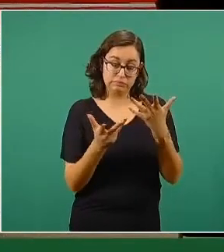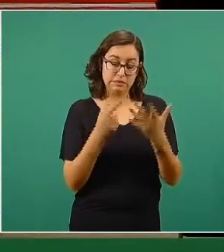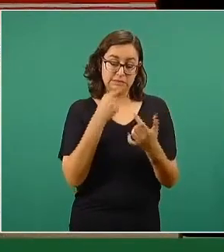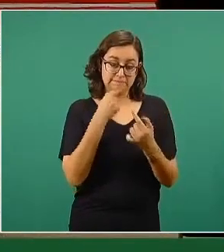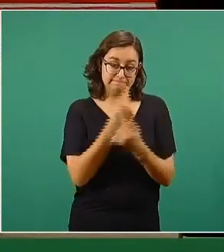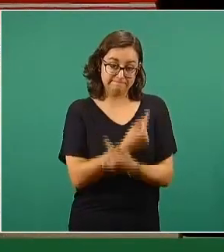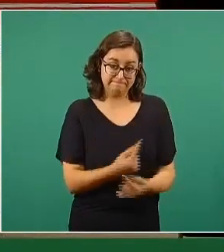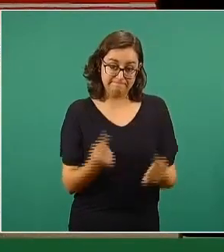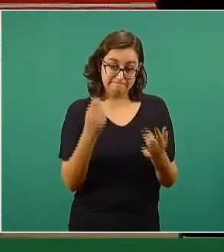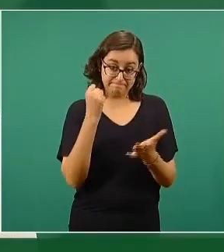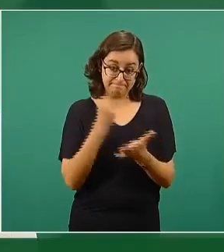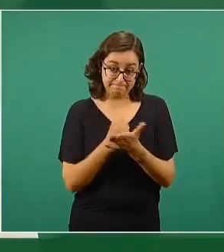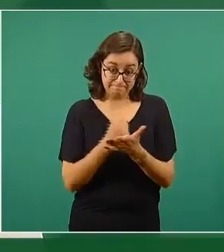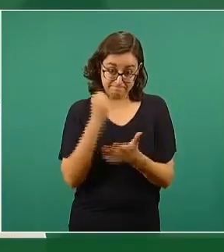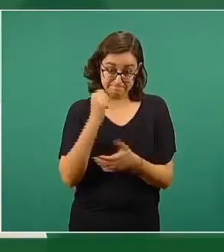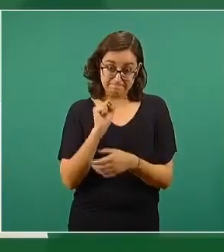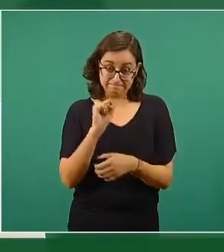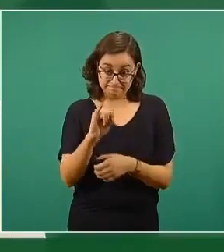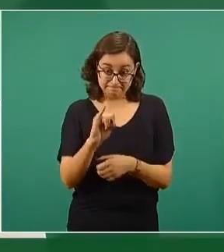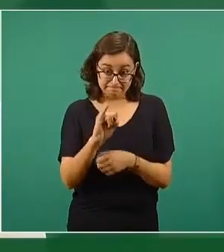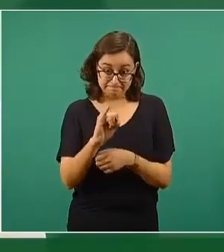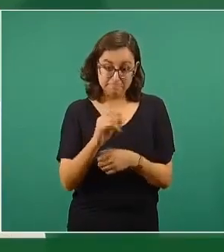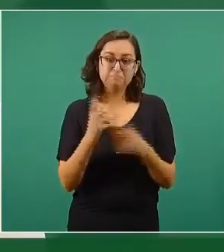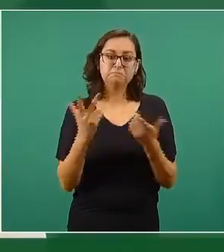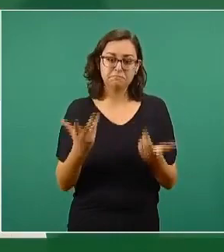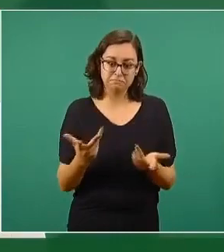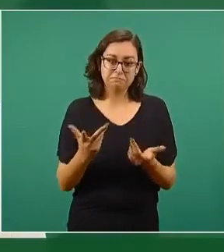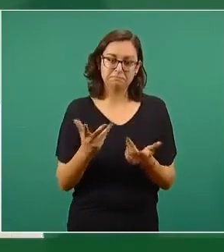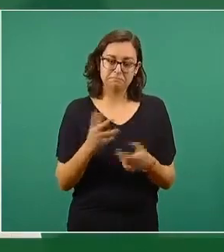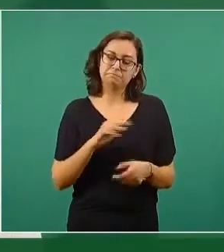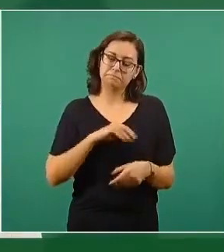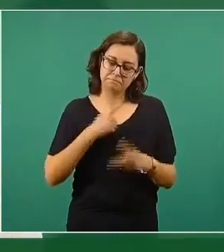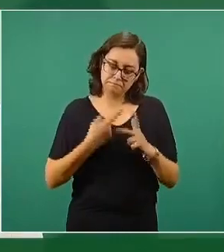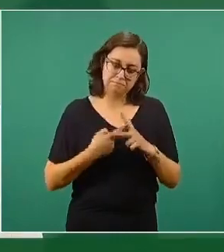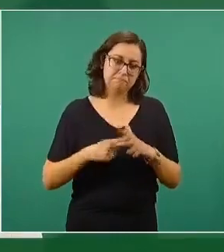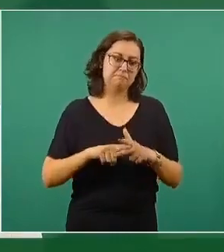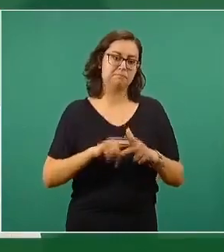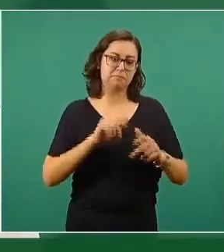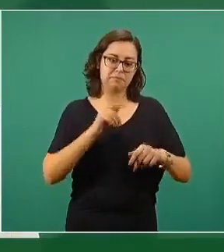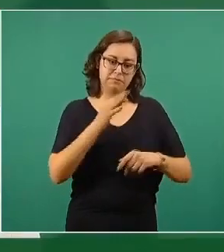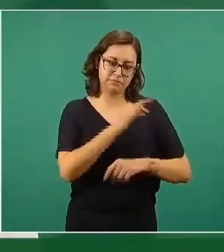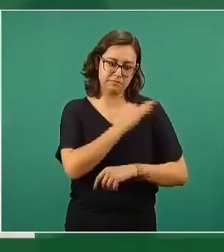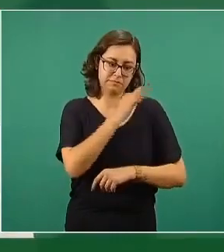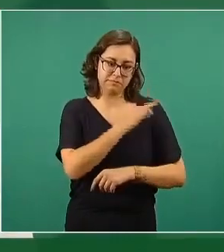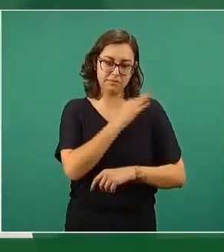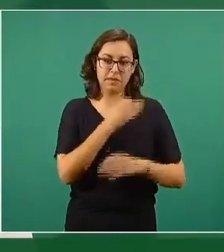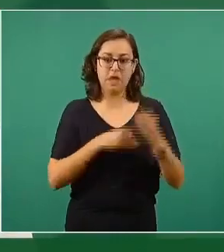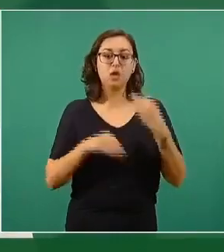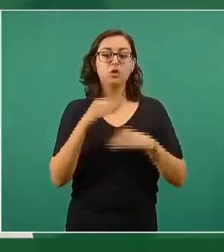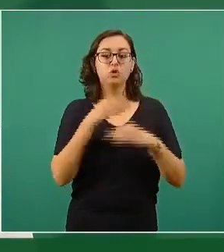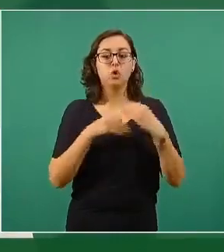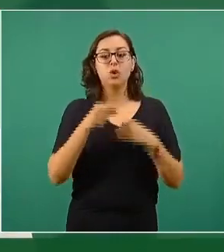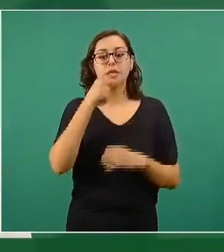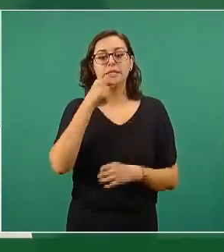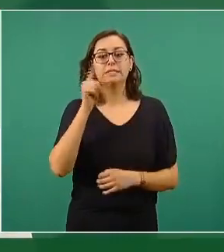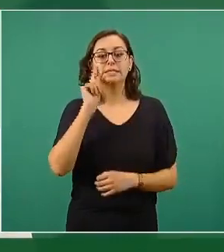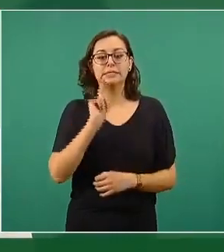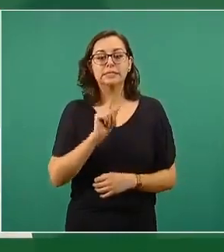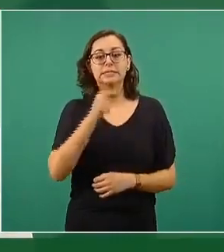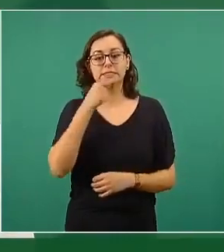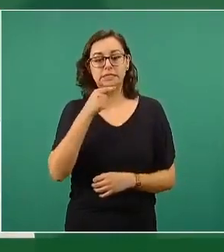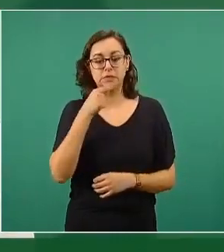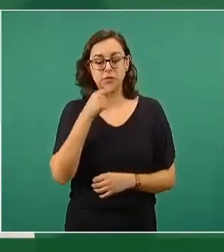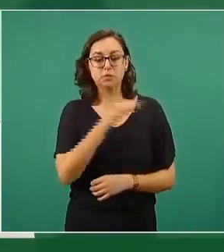niñas. Cuando eso ocurra, procederemos y empezaremos a invitar a todos los niños y niñas a que se